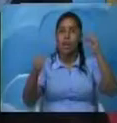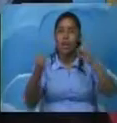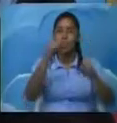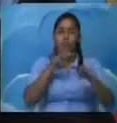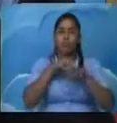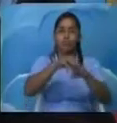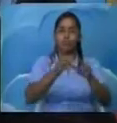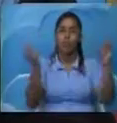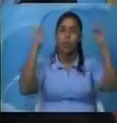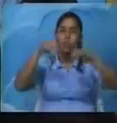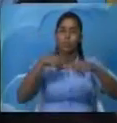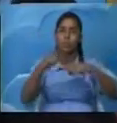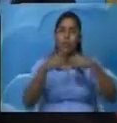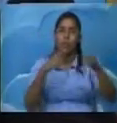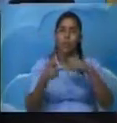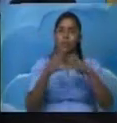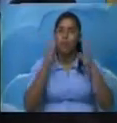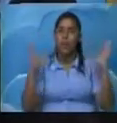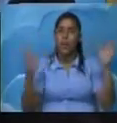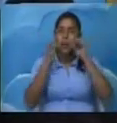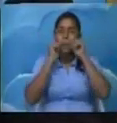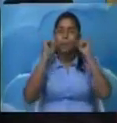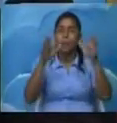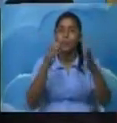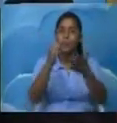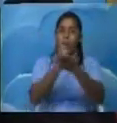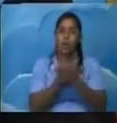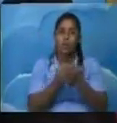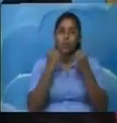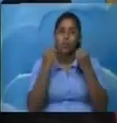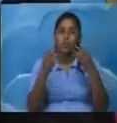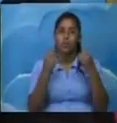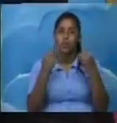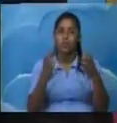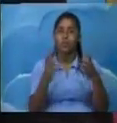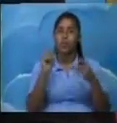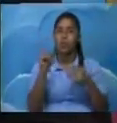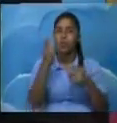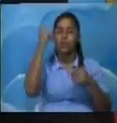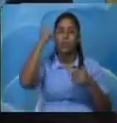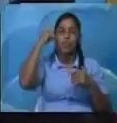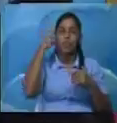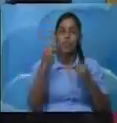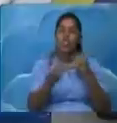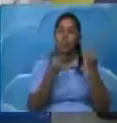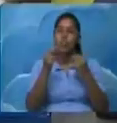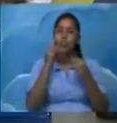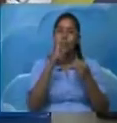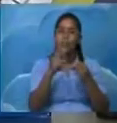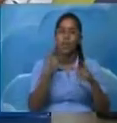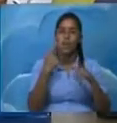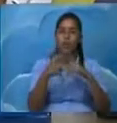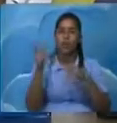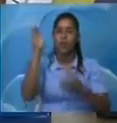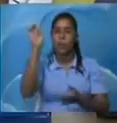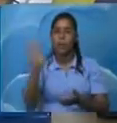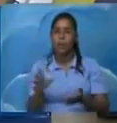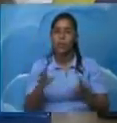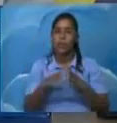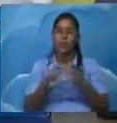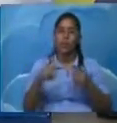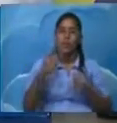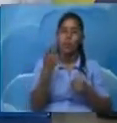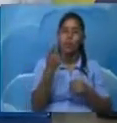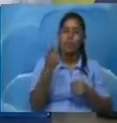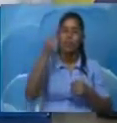y nos pusimos a vender. Y eso fue de gran bendición. Nos ayudó mucho en los primeros días. ¿Cómo te veían los demás pastores cuando